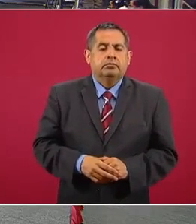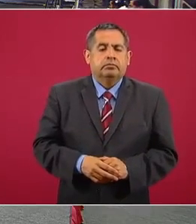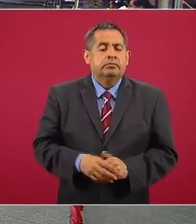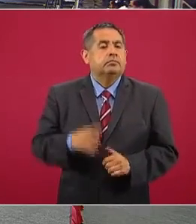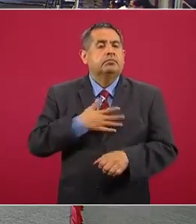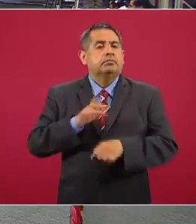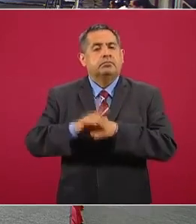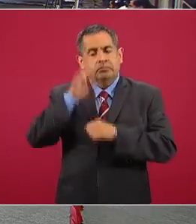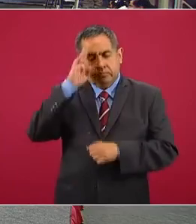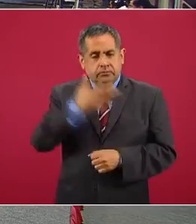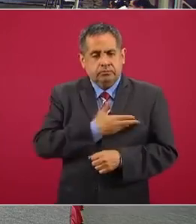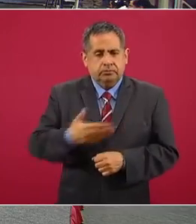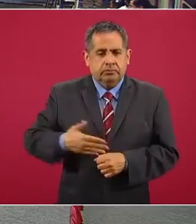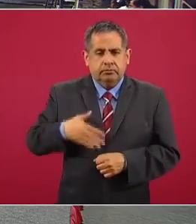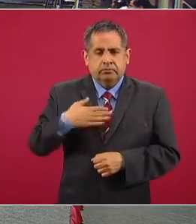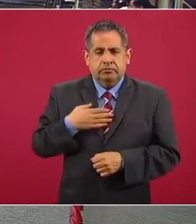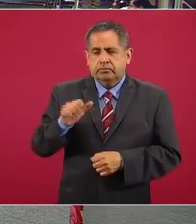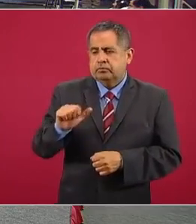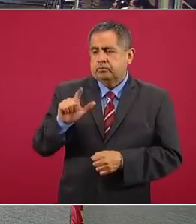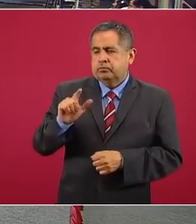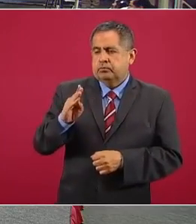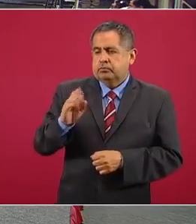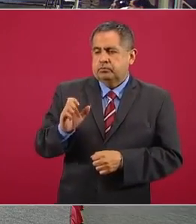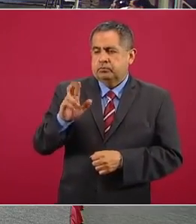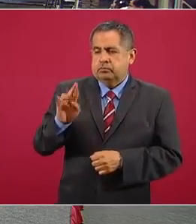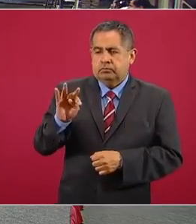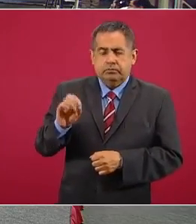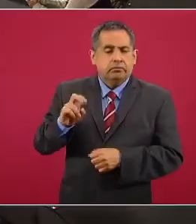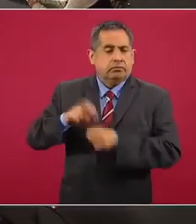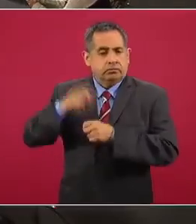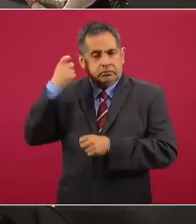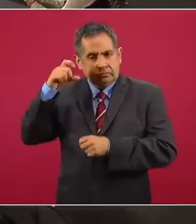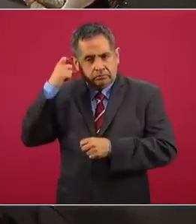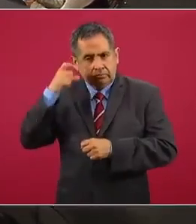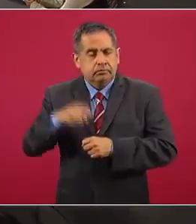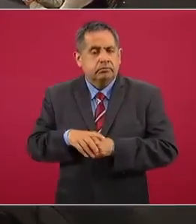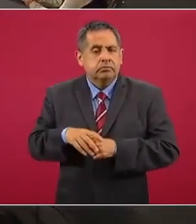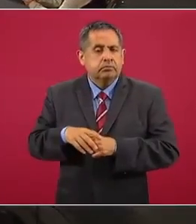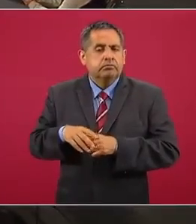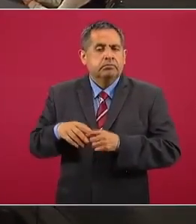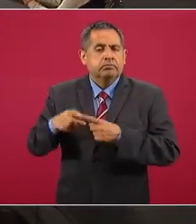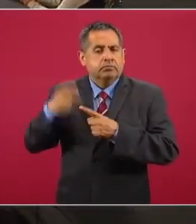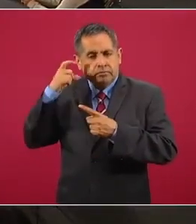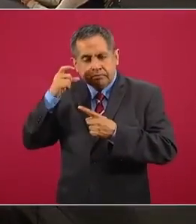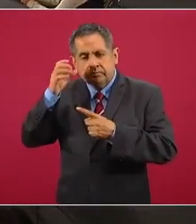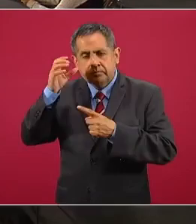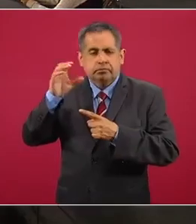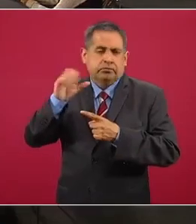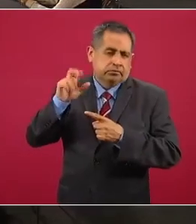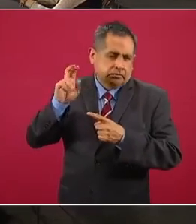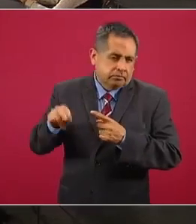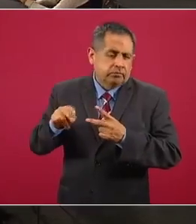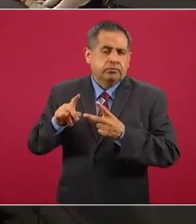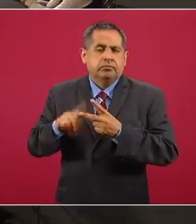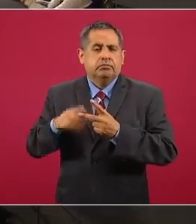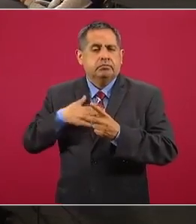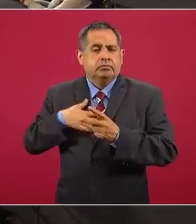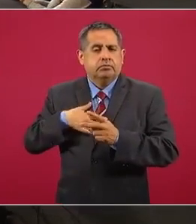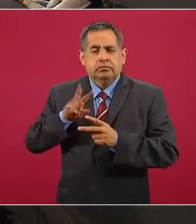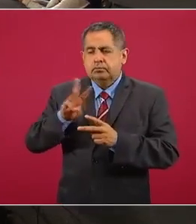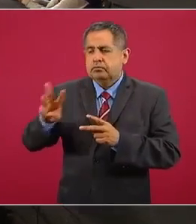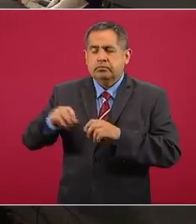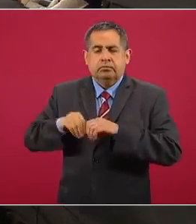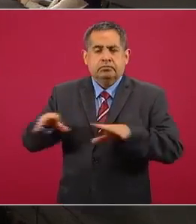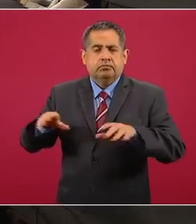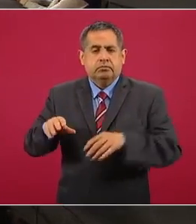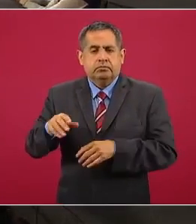Buenos días, señor presidente. Alberto Marroquín Espinosa, de Querétaro. JF informa desde Cancún, frecuencia CAT, y desde mi portal